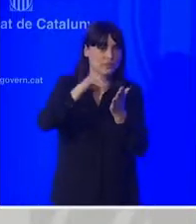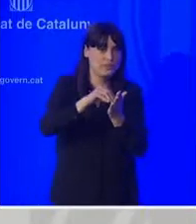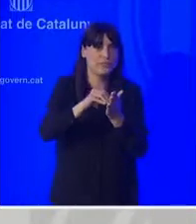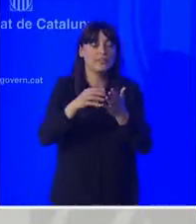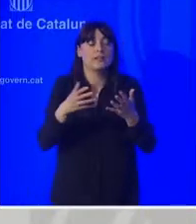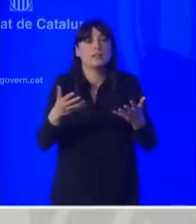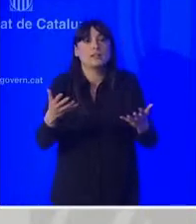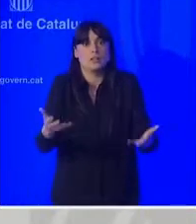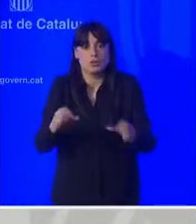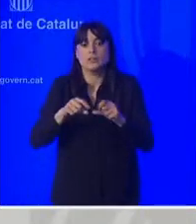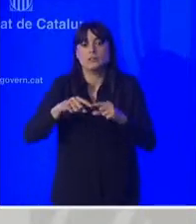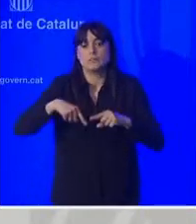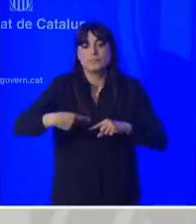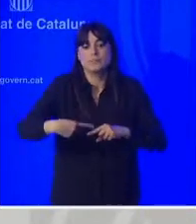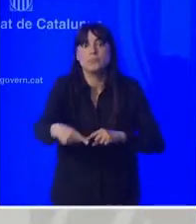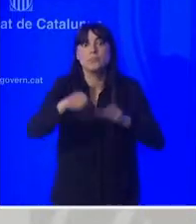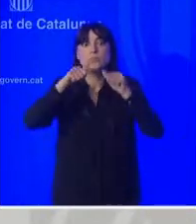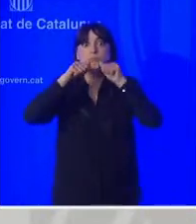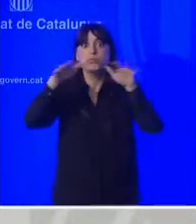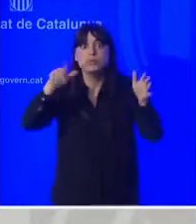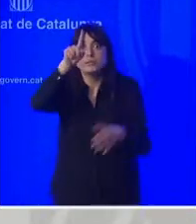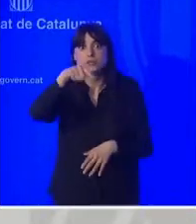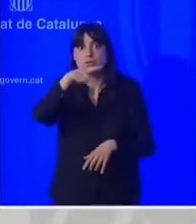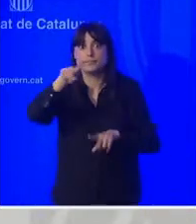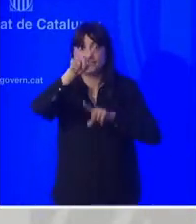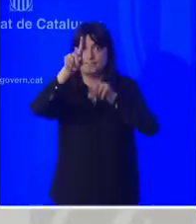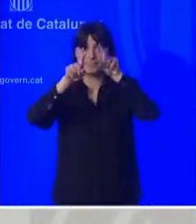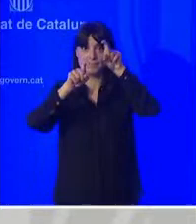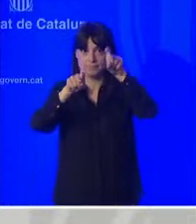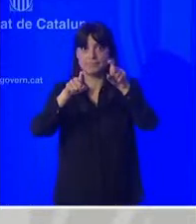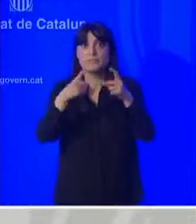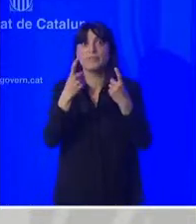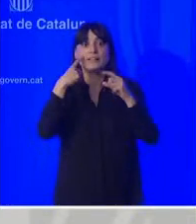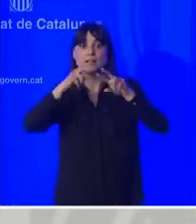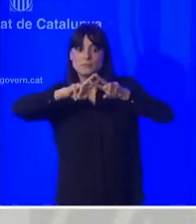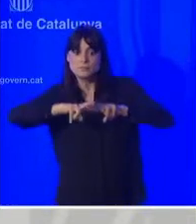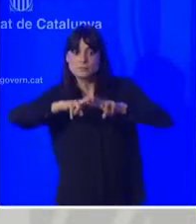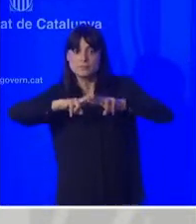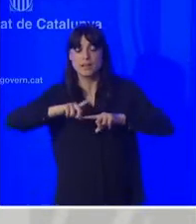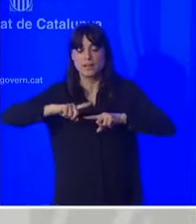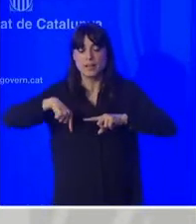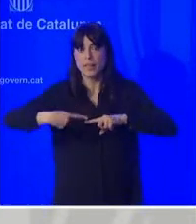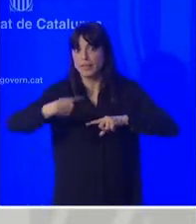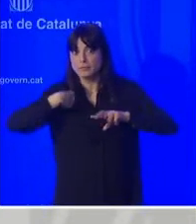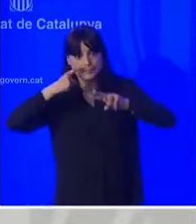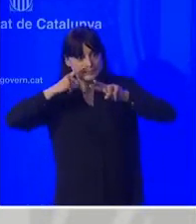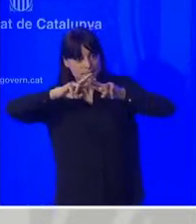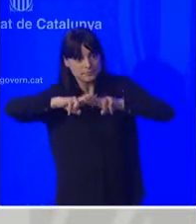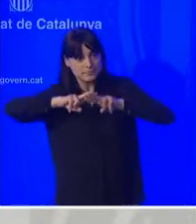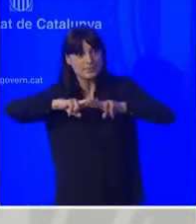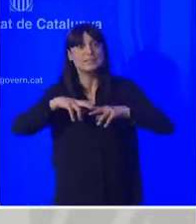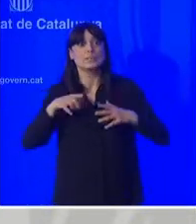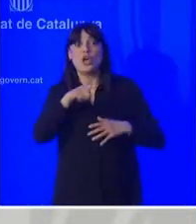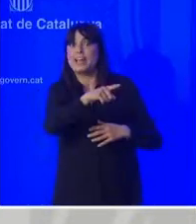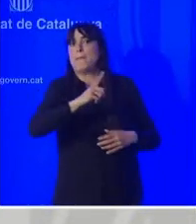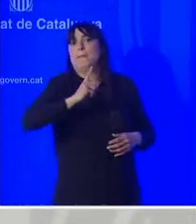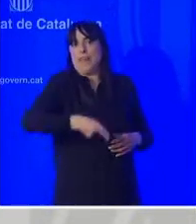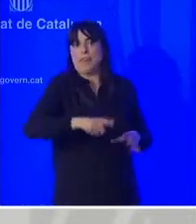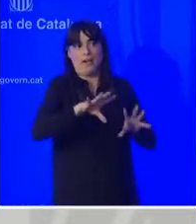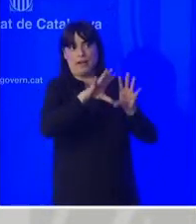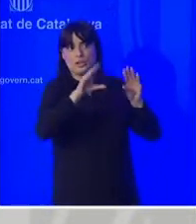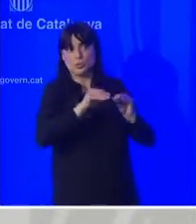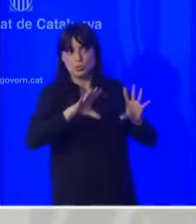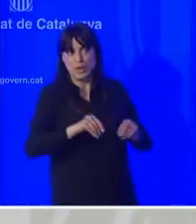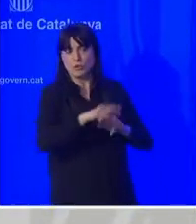iremos observando los próximos días a partir de aquí a partir de estas indicaciones con mucha probabilidad pues se